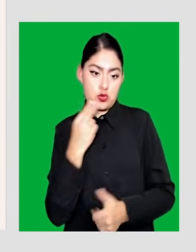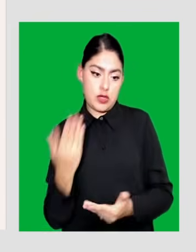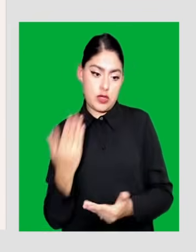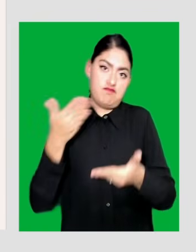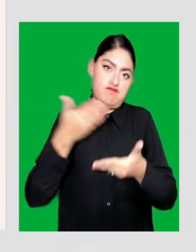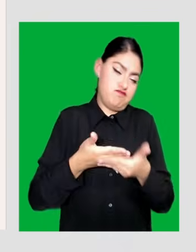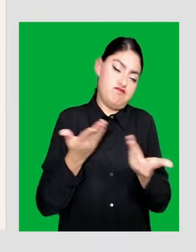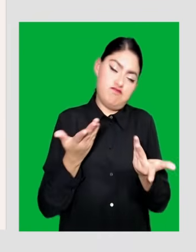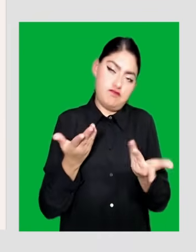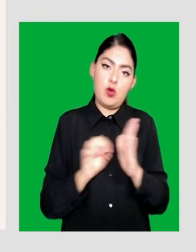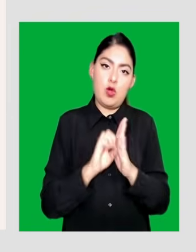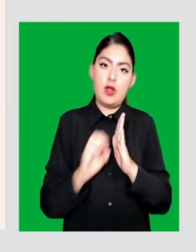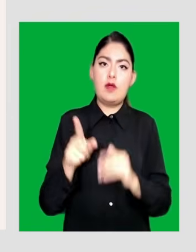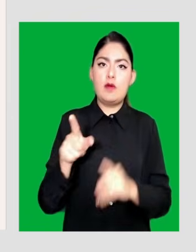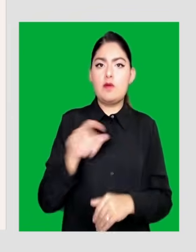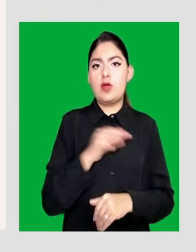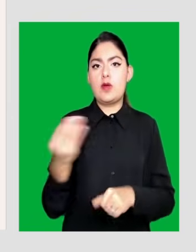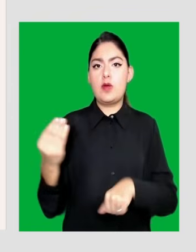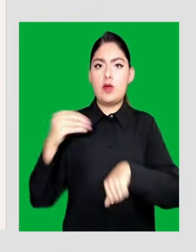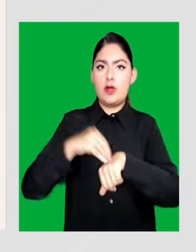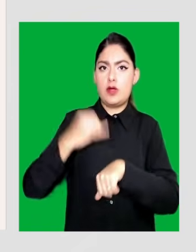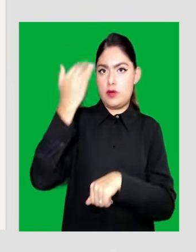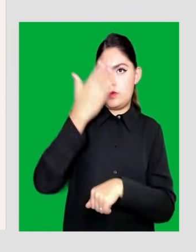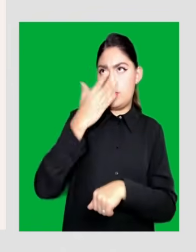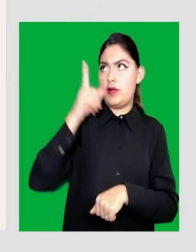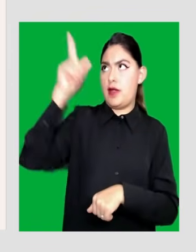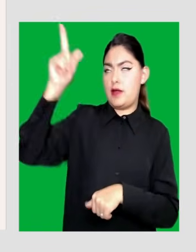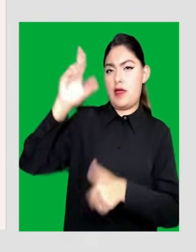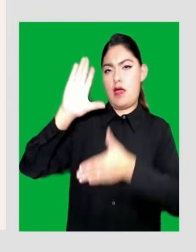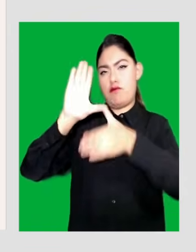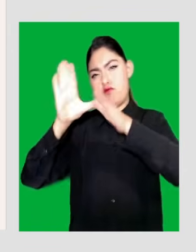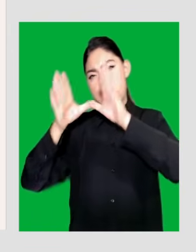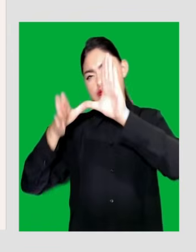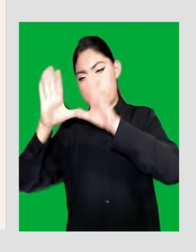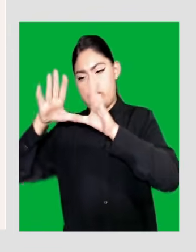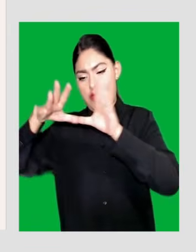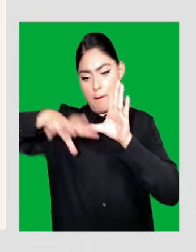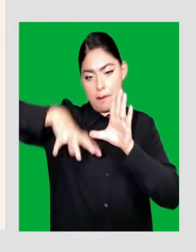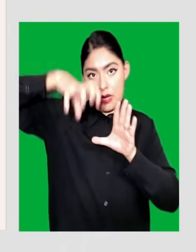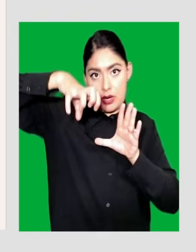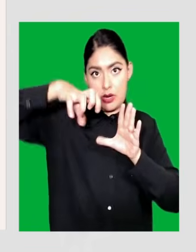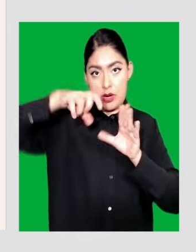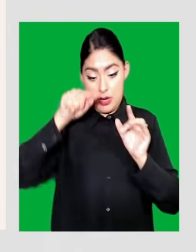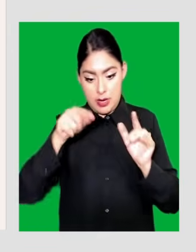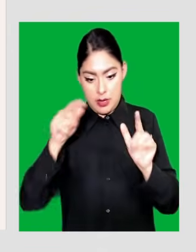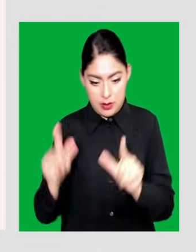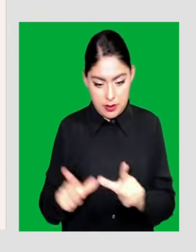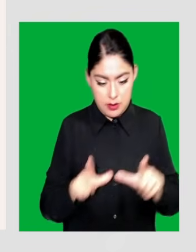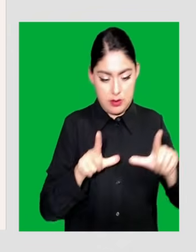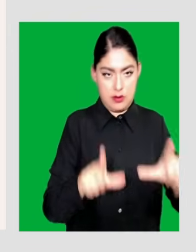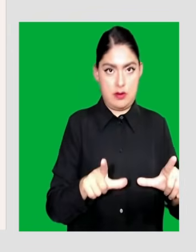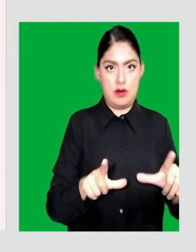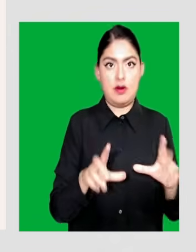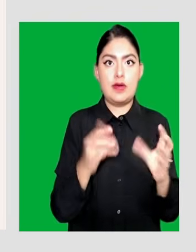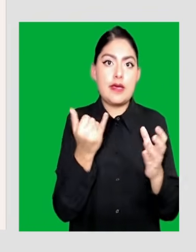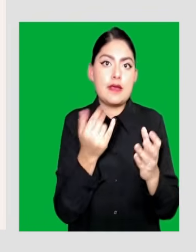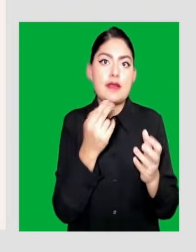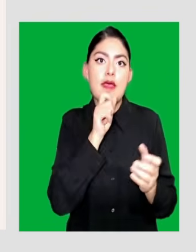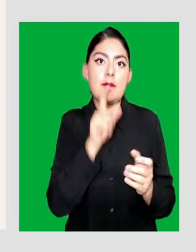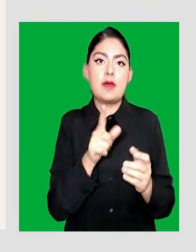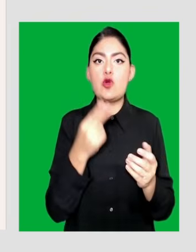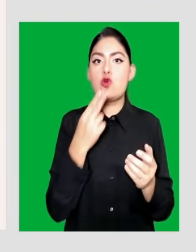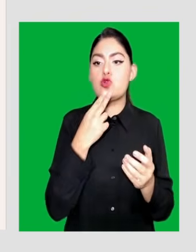parte específica del terreno. Puede contener información como altura, tipo de vegetación o incluso niveles de